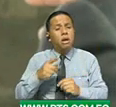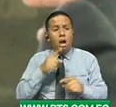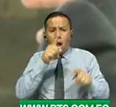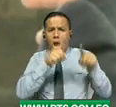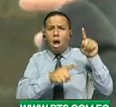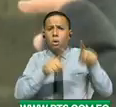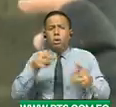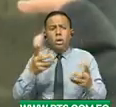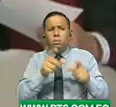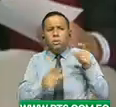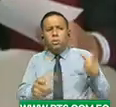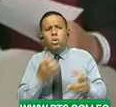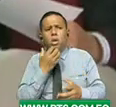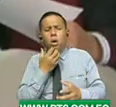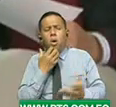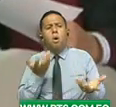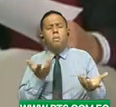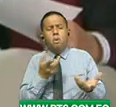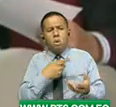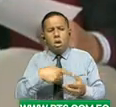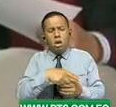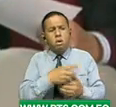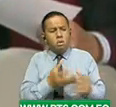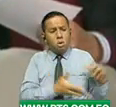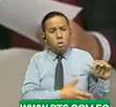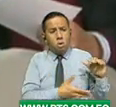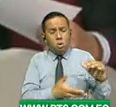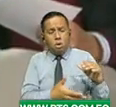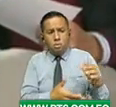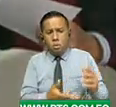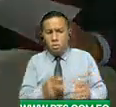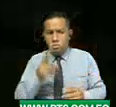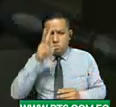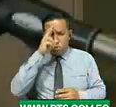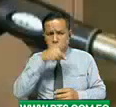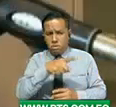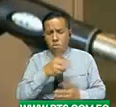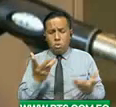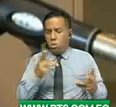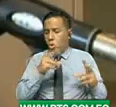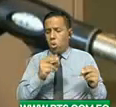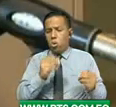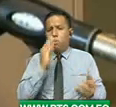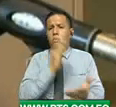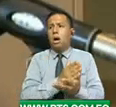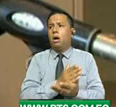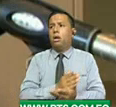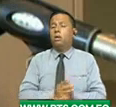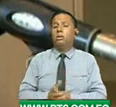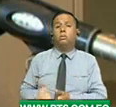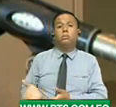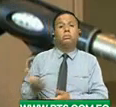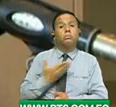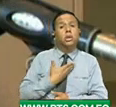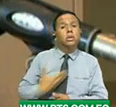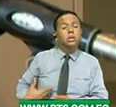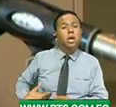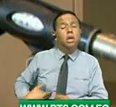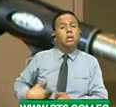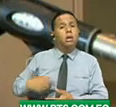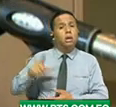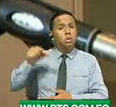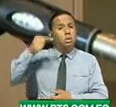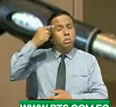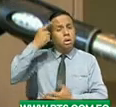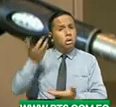de exportaciones de aquellas exportadoras que no juegan limpio. Y si así lo ha dicho el presidente de la República, lo puede